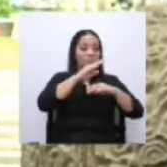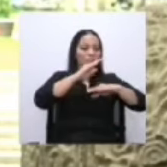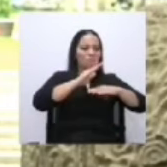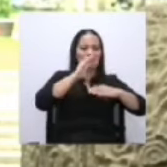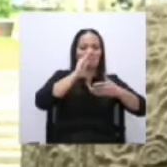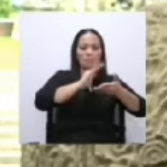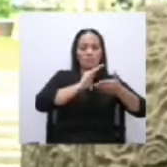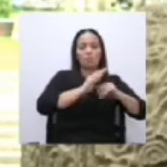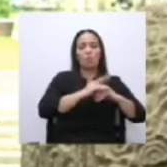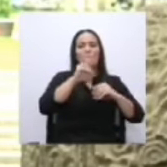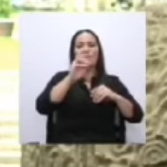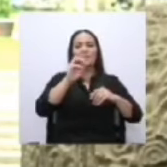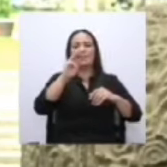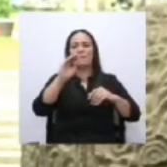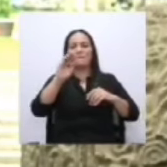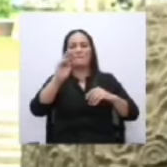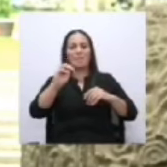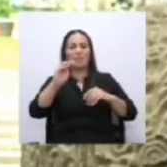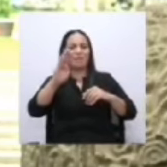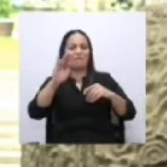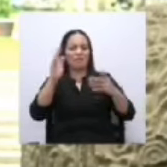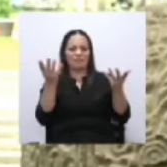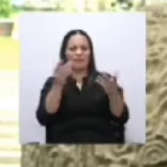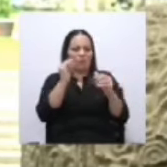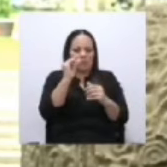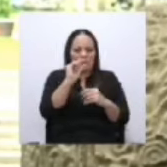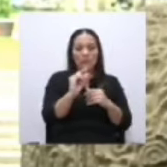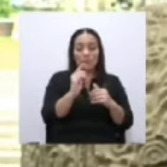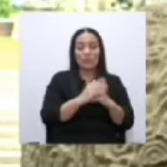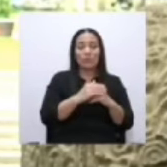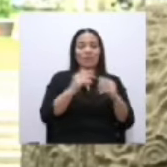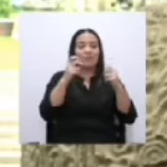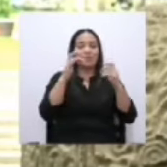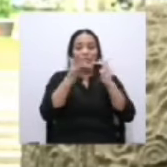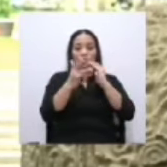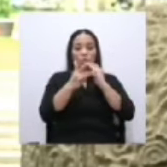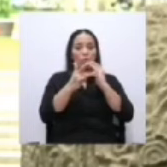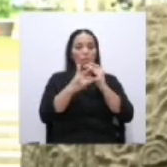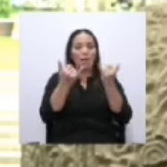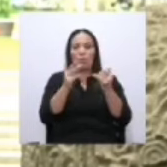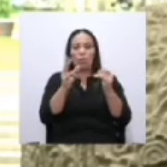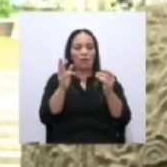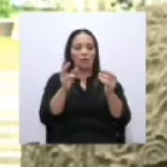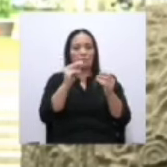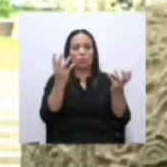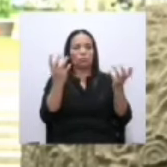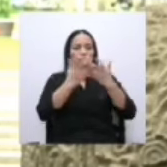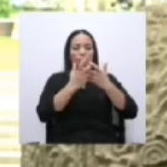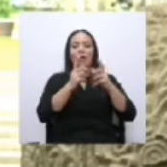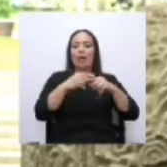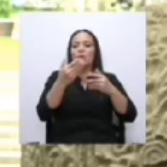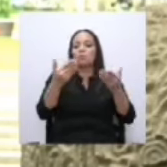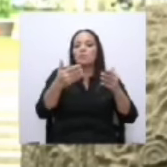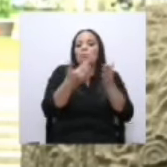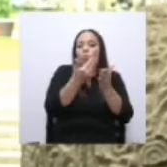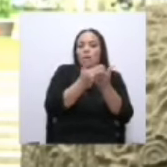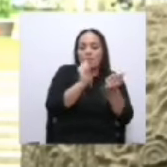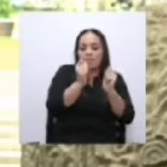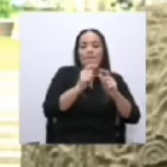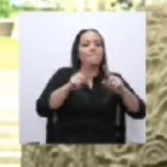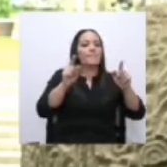son de juguete hoy día, ya están fuera de la tecnología que existe, hay una serie de cosas que se modernizan, pero el ICE no se está